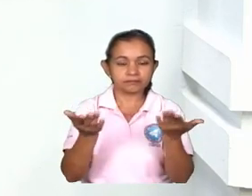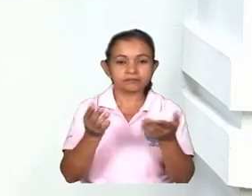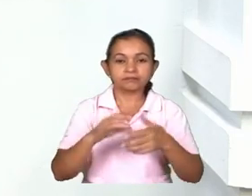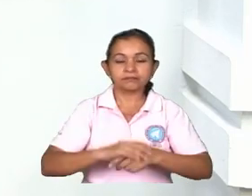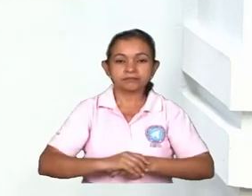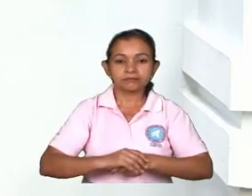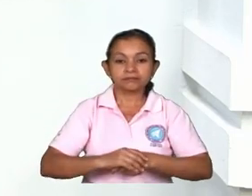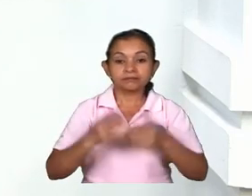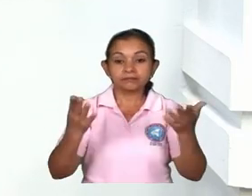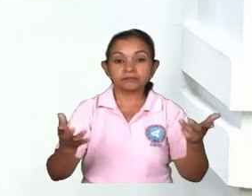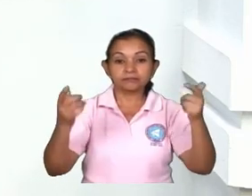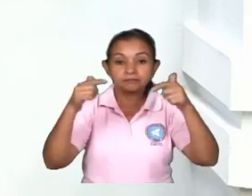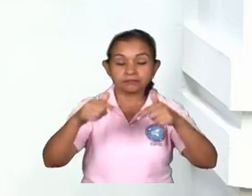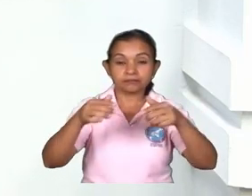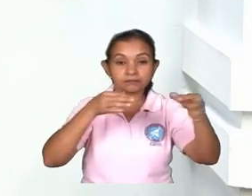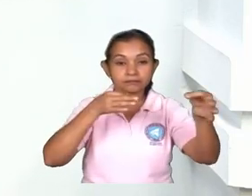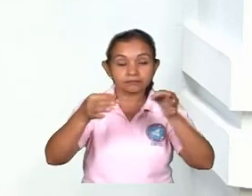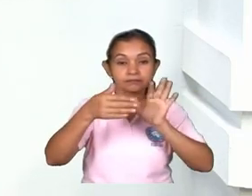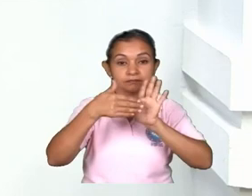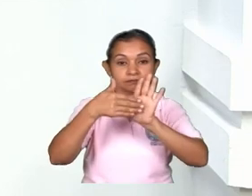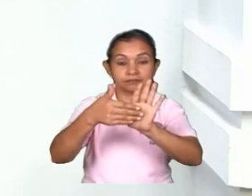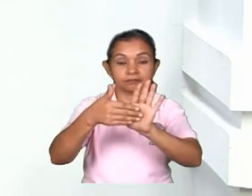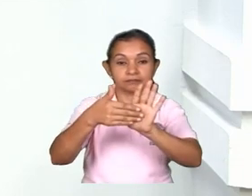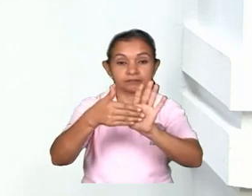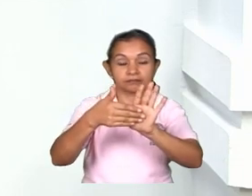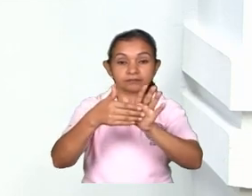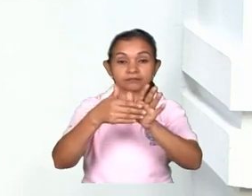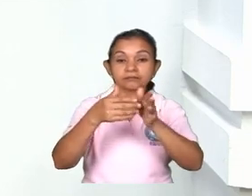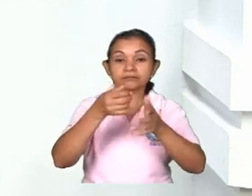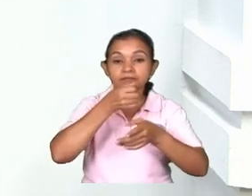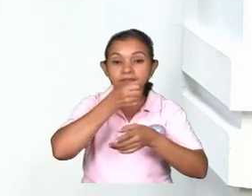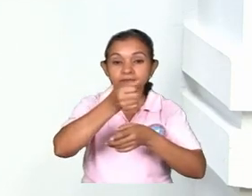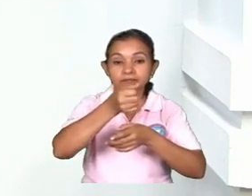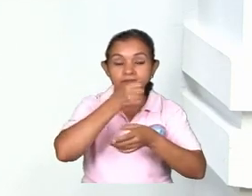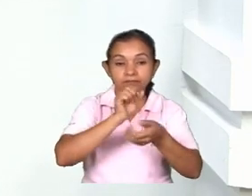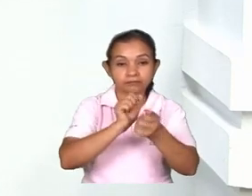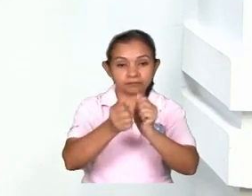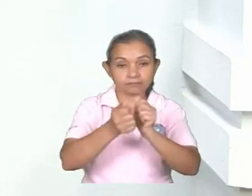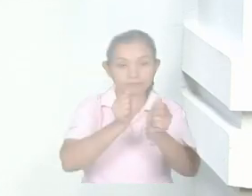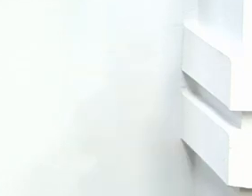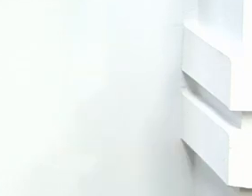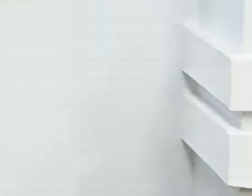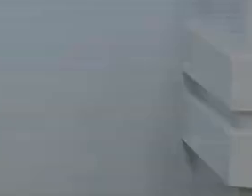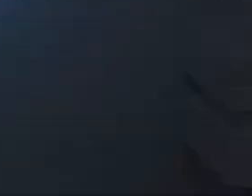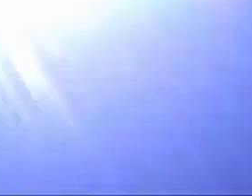segmento. Ahora les presentamos nuestro segmento de noticias deportivas.